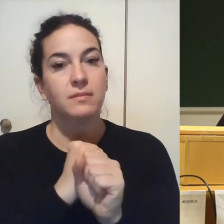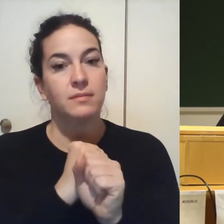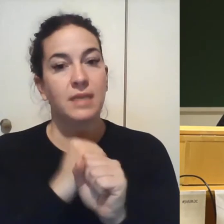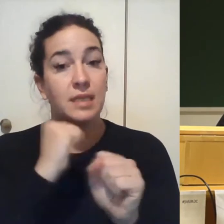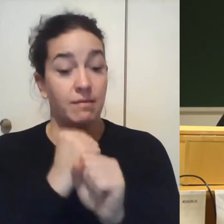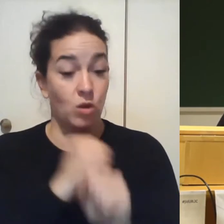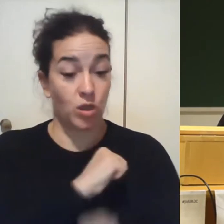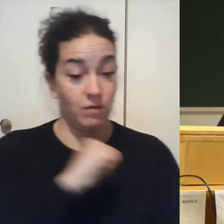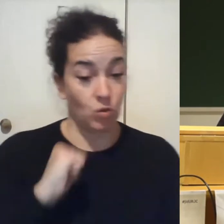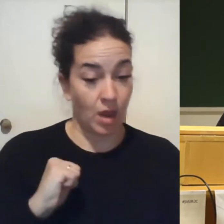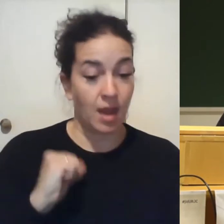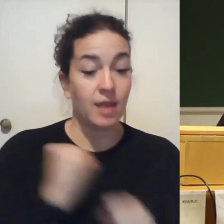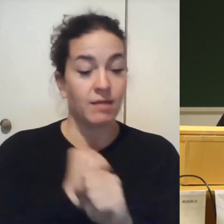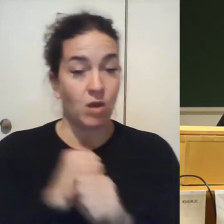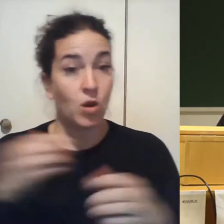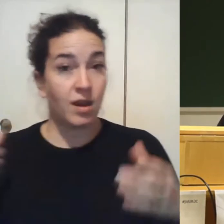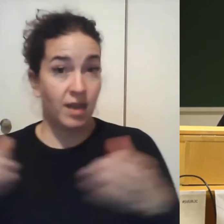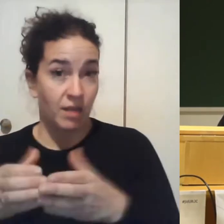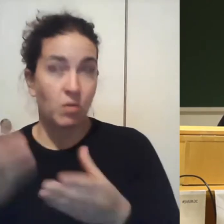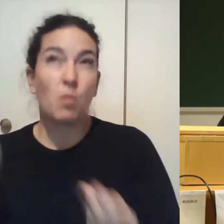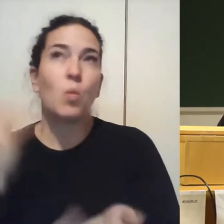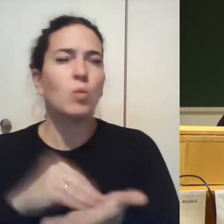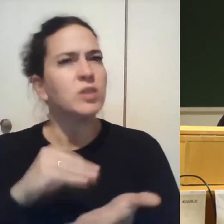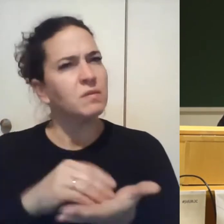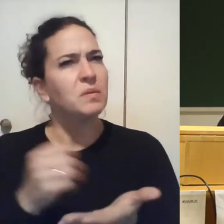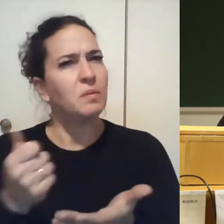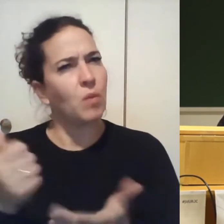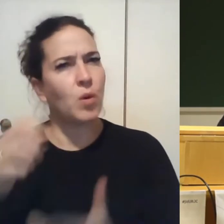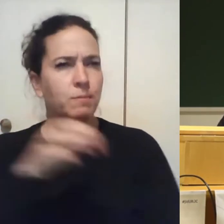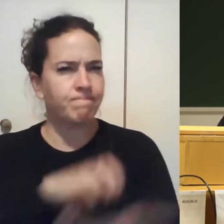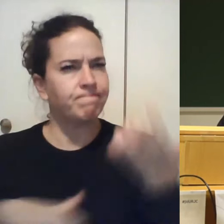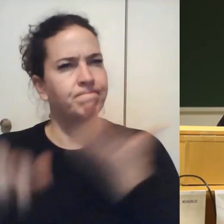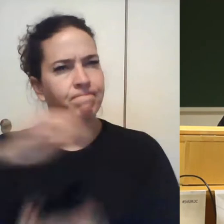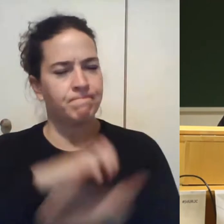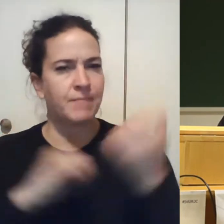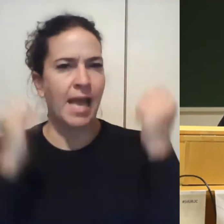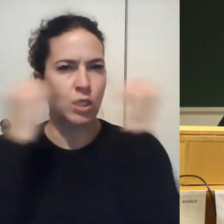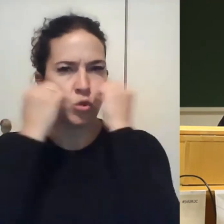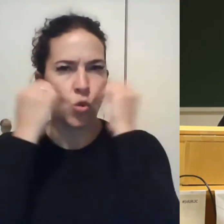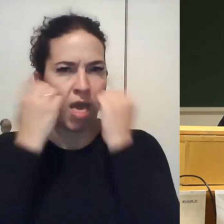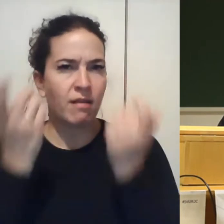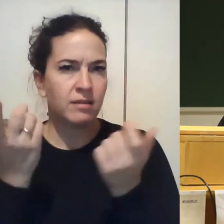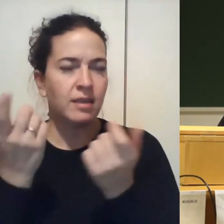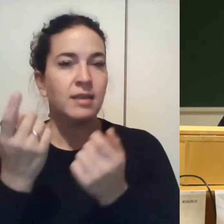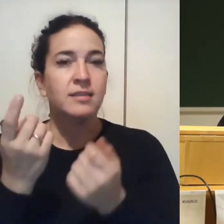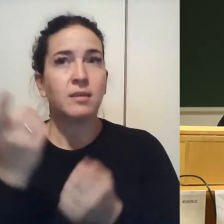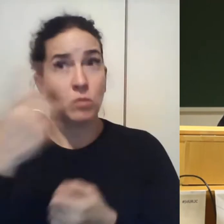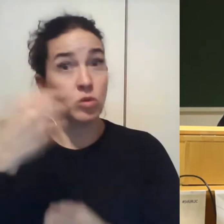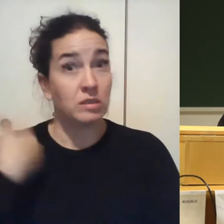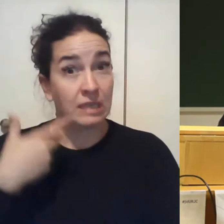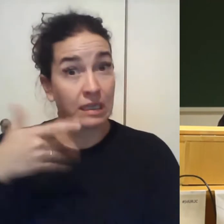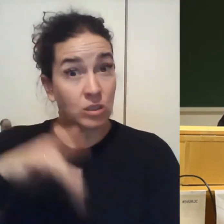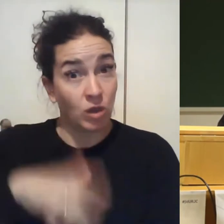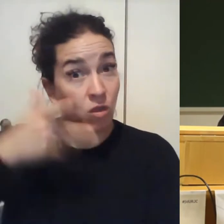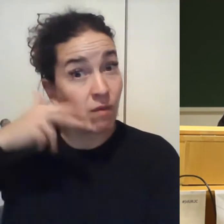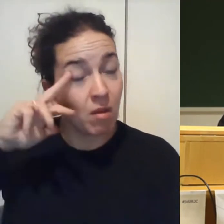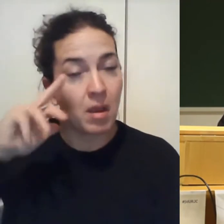individual y en equipo, porque eso muchas veces genera polémica entre los estudiantes, aquellos que habéis tenido la experiencia, ¿cómo lo han